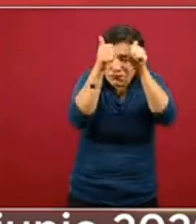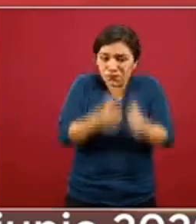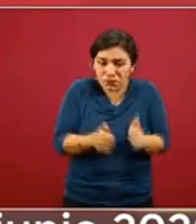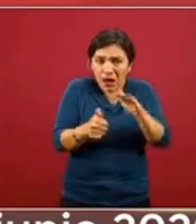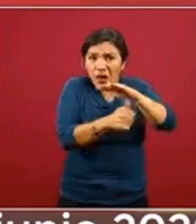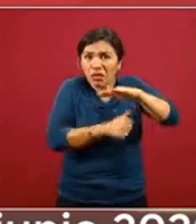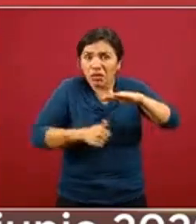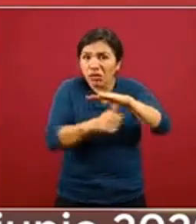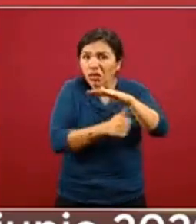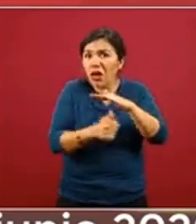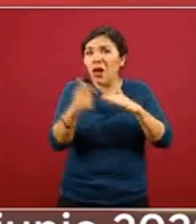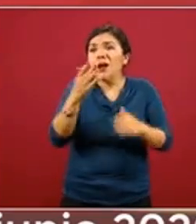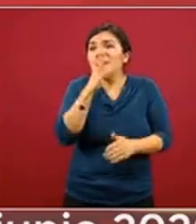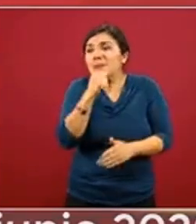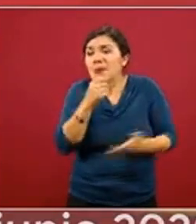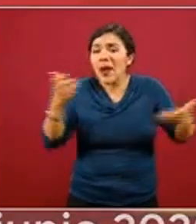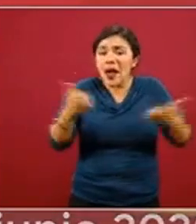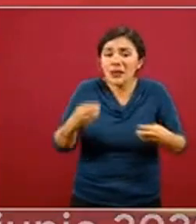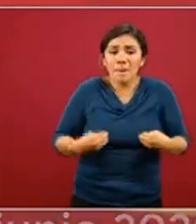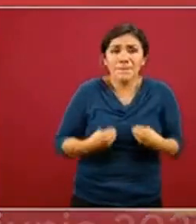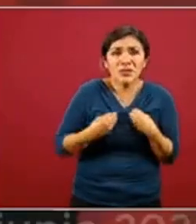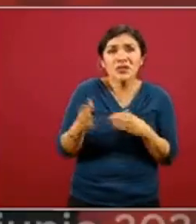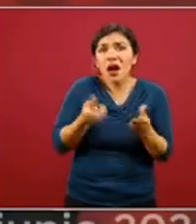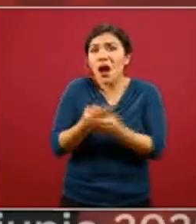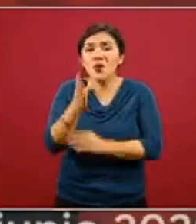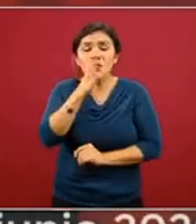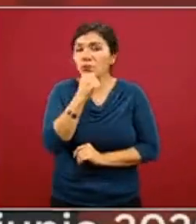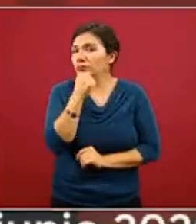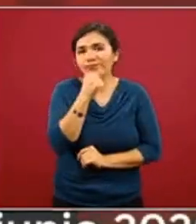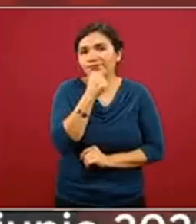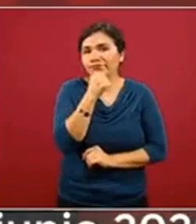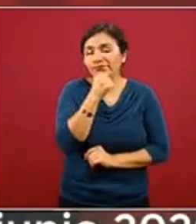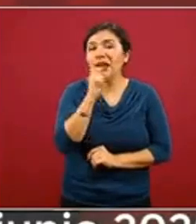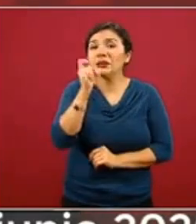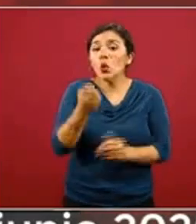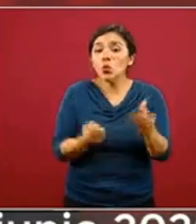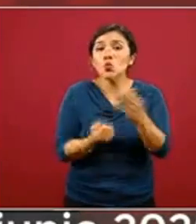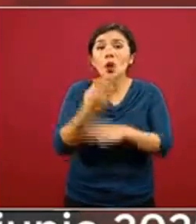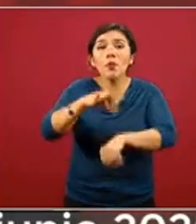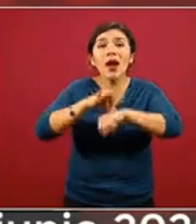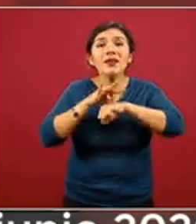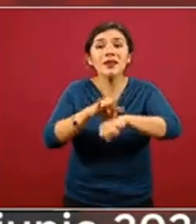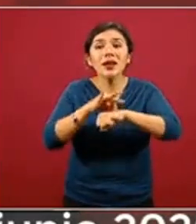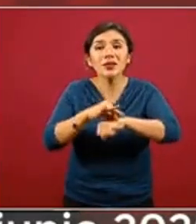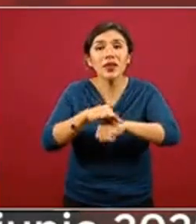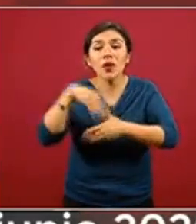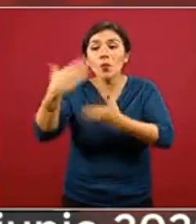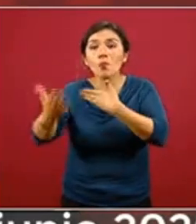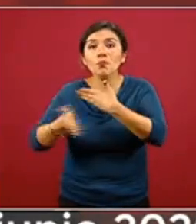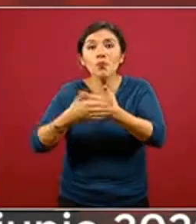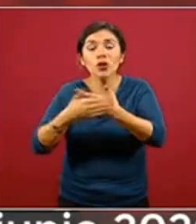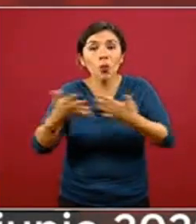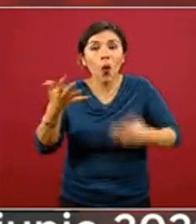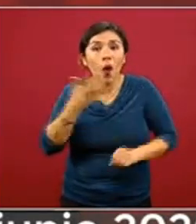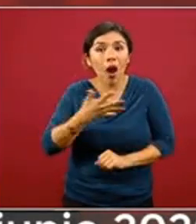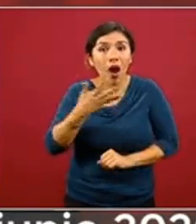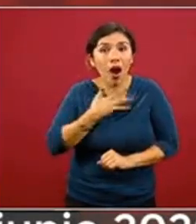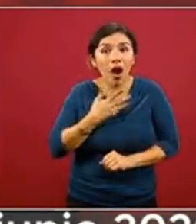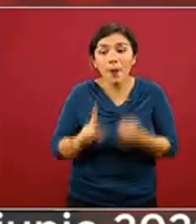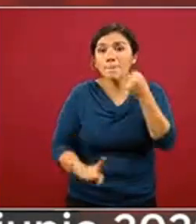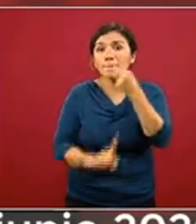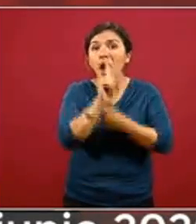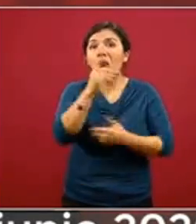enclaustrados, limitados en su vida pública. Cuando hablamos de la nueva realidad que enfrentaremos ante